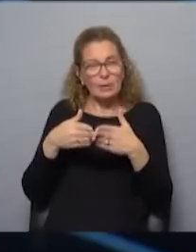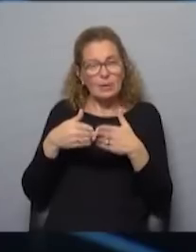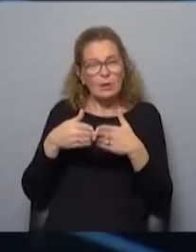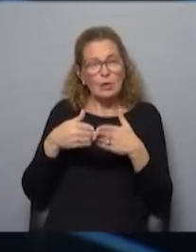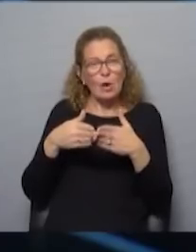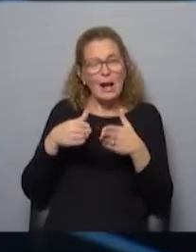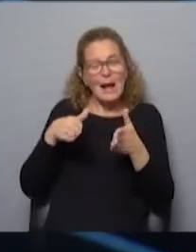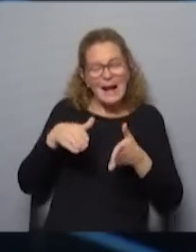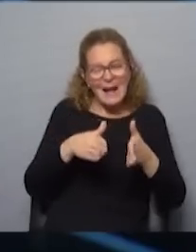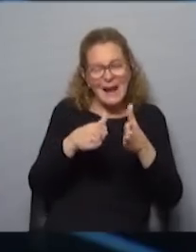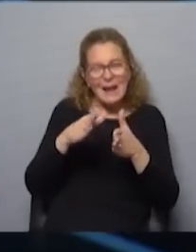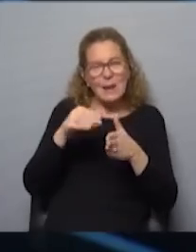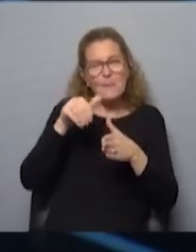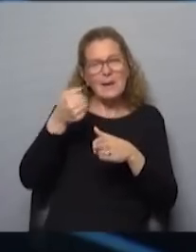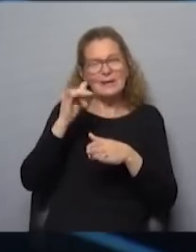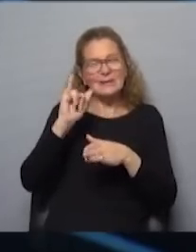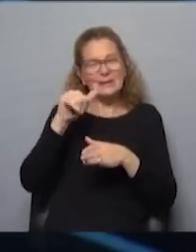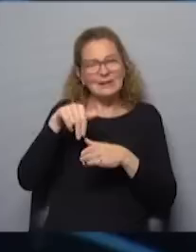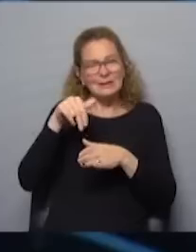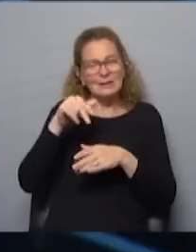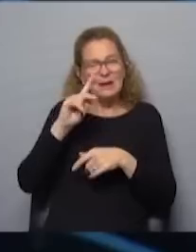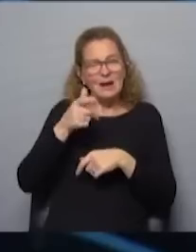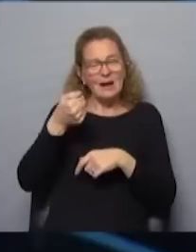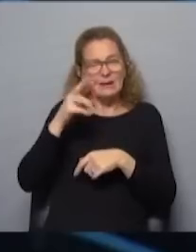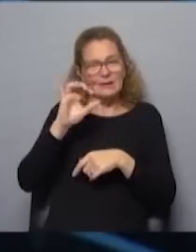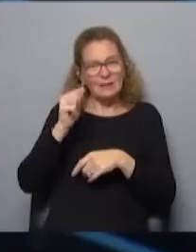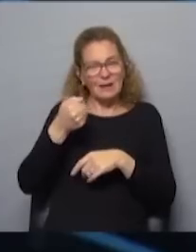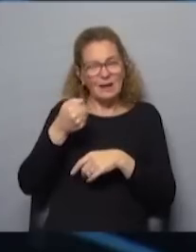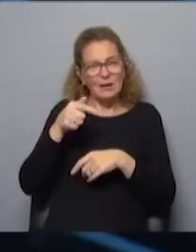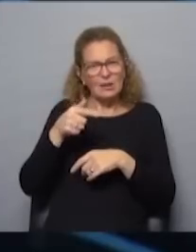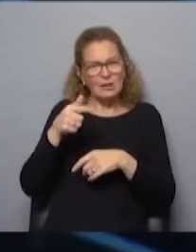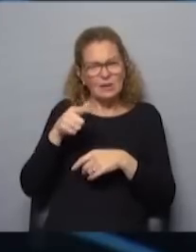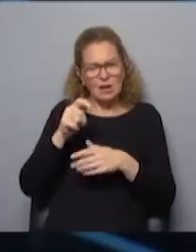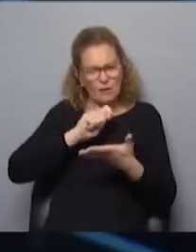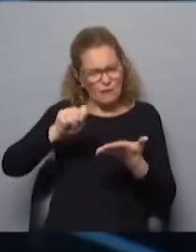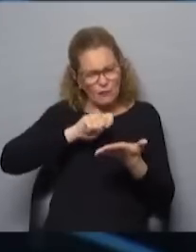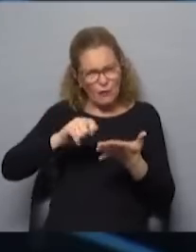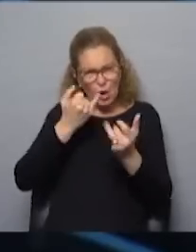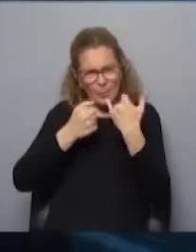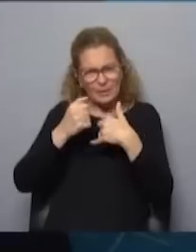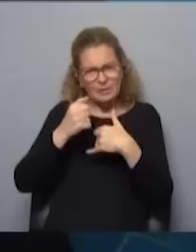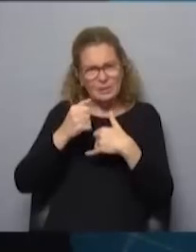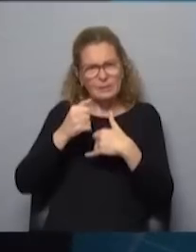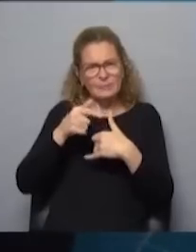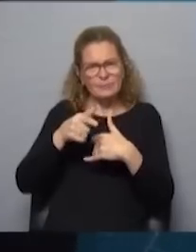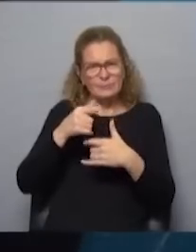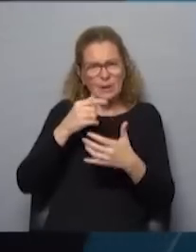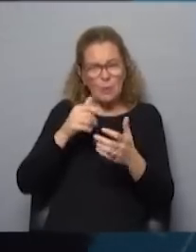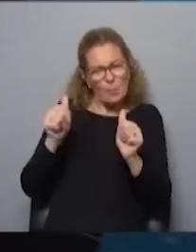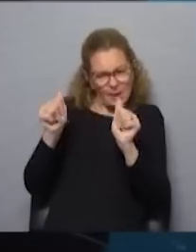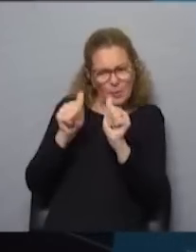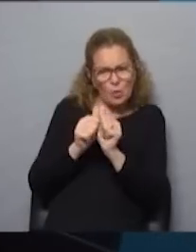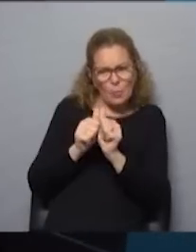garcía y es terminante el informe del doctor rodrigo ferré ya leo estaba contratado para asesorar